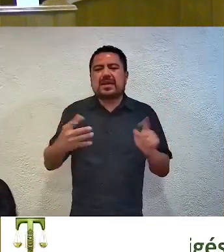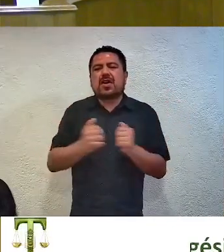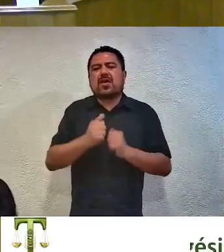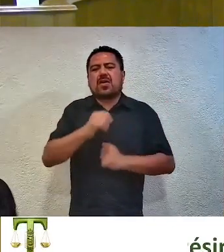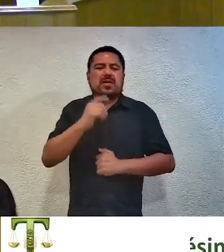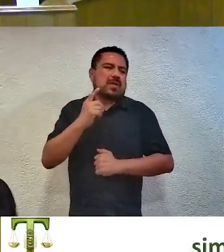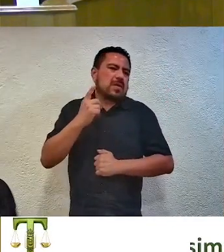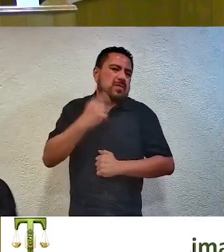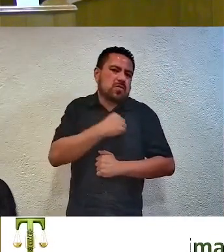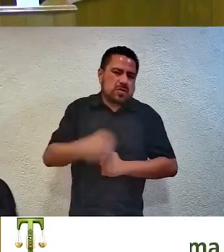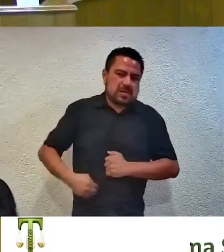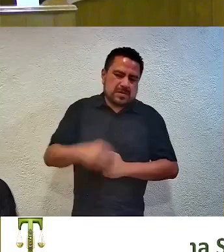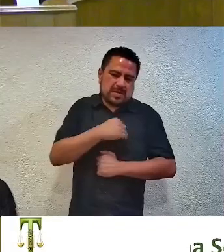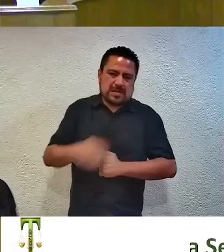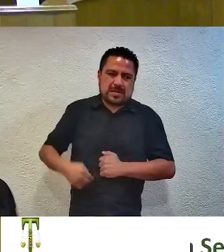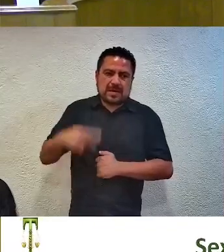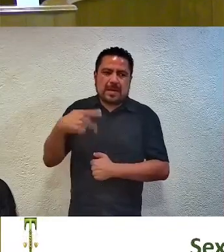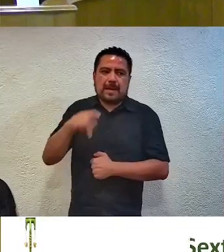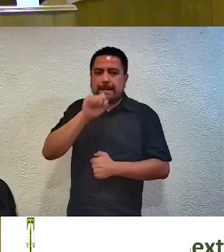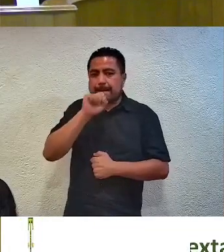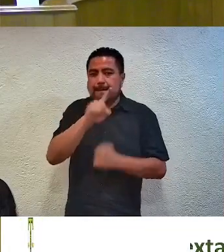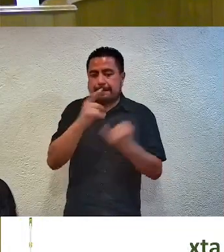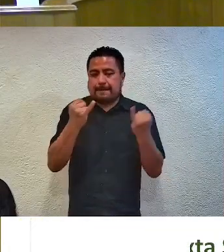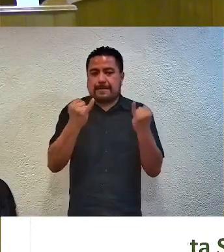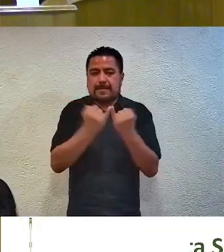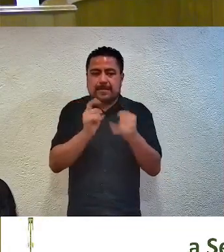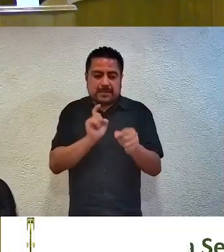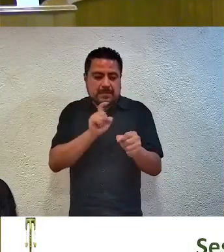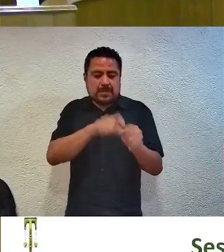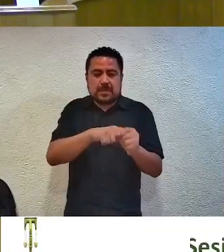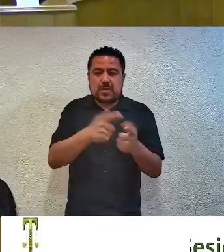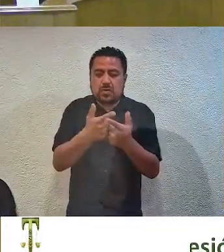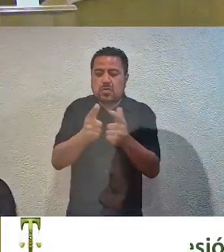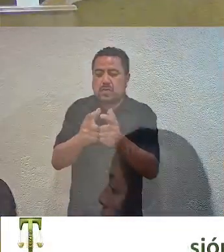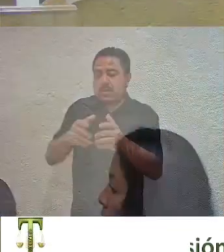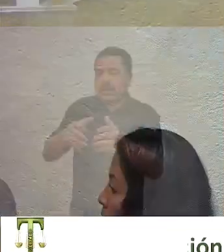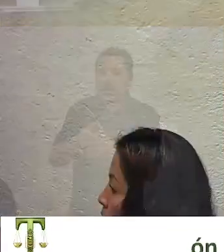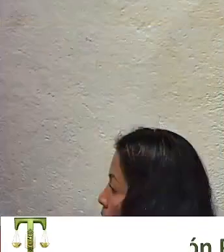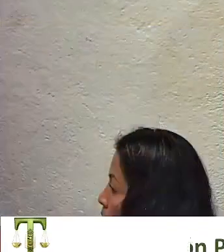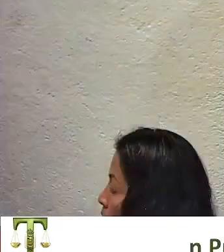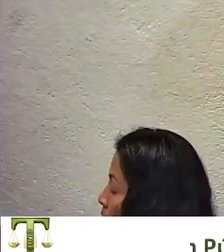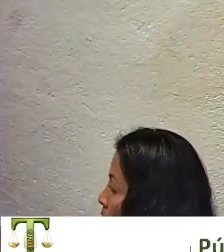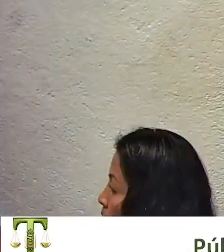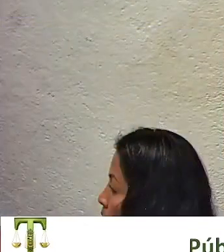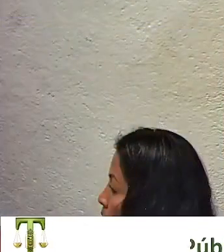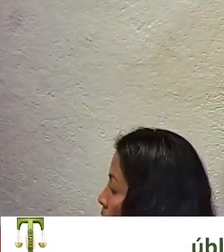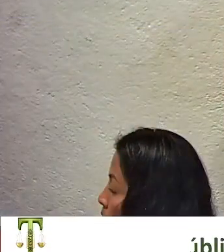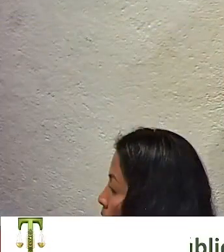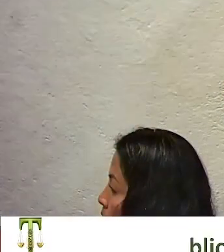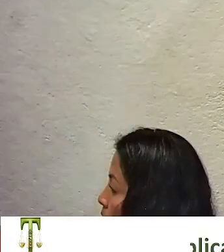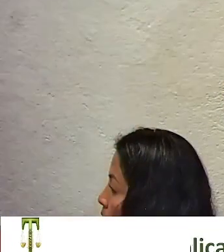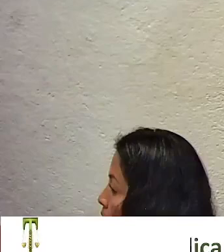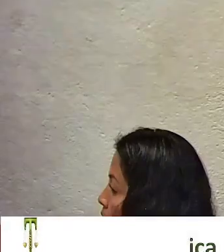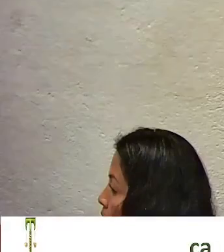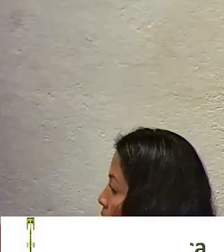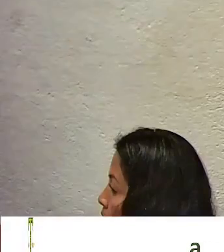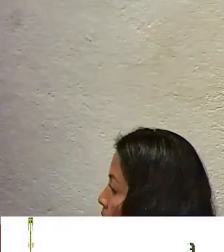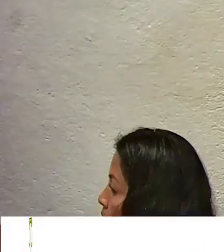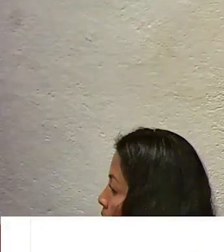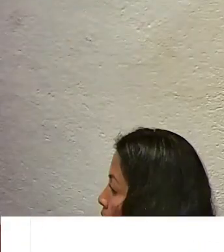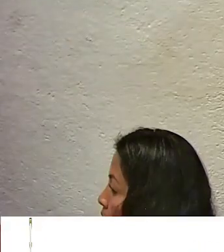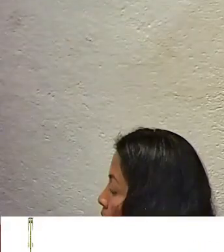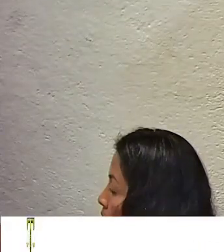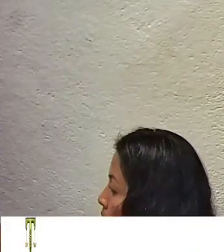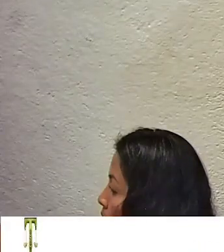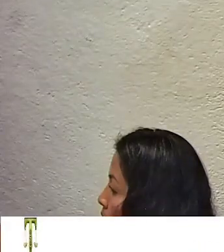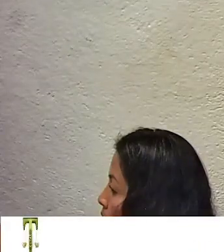de los ayuntamientos. Asimismo, con la adscripción de género se puede incurrir implícitamente por la autoridad responsable en una afectación